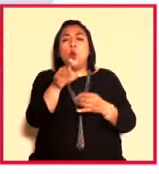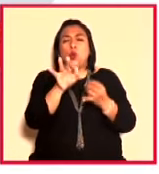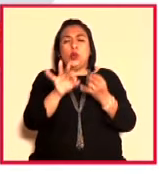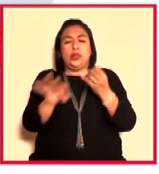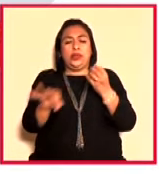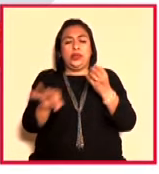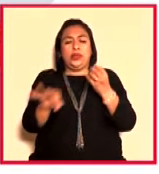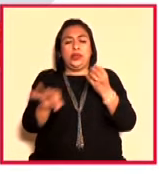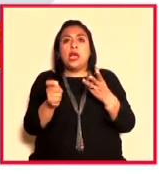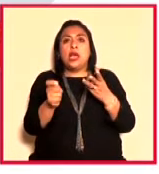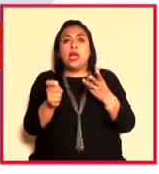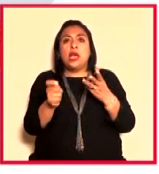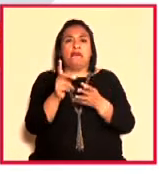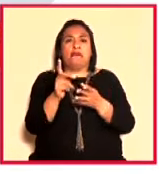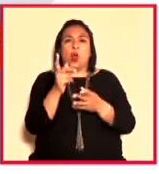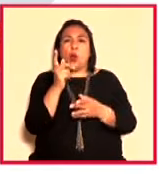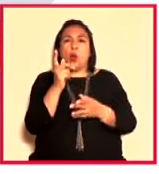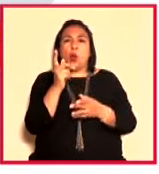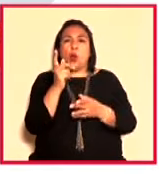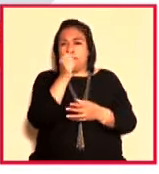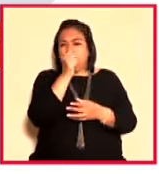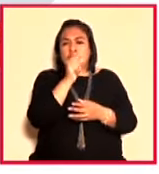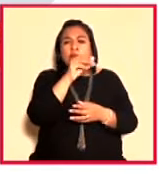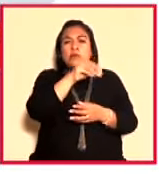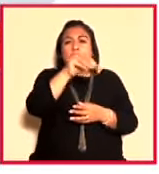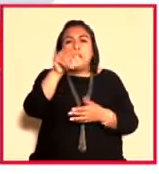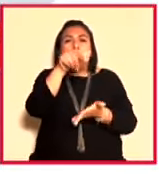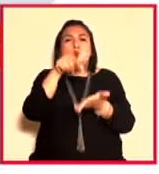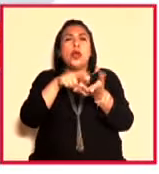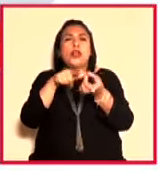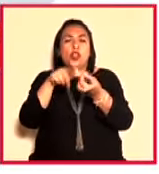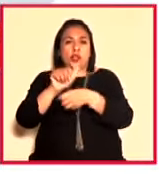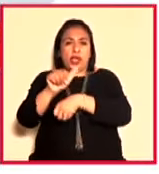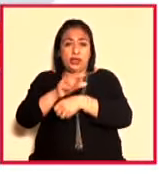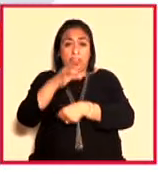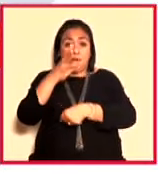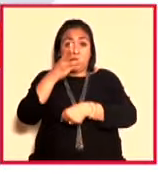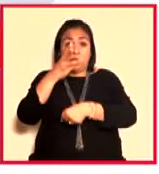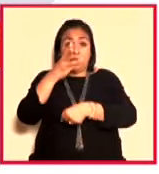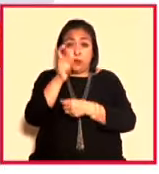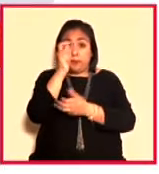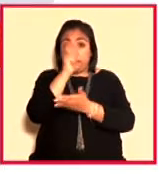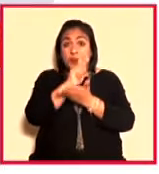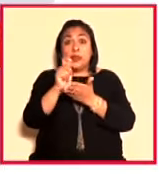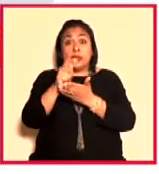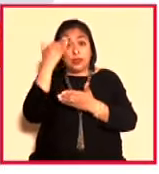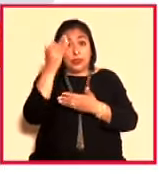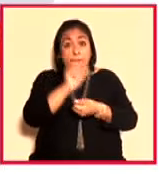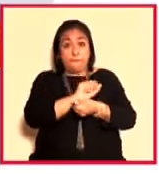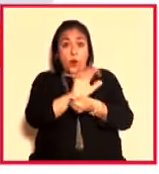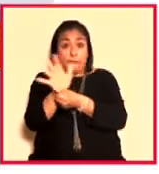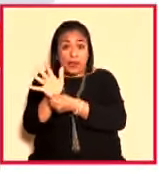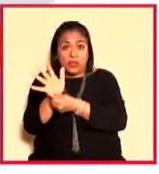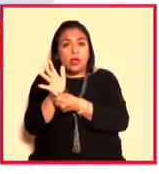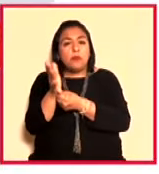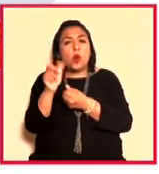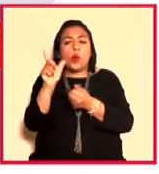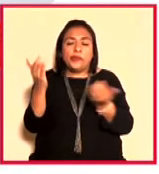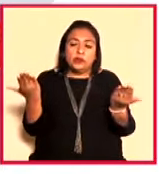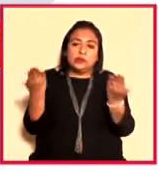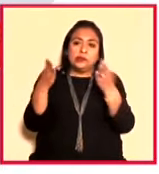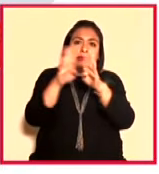distribución de cocaína en una de las villas de Argentina. El Tercer Paraíso lo escribió en pandemia, surgió del encierro y la soledad y